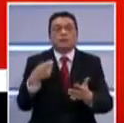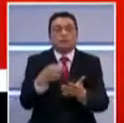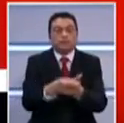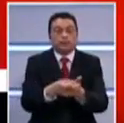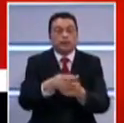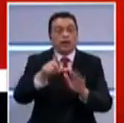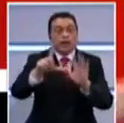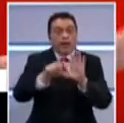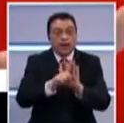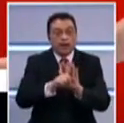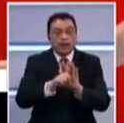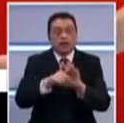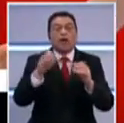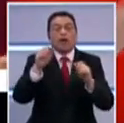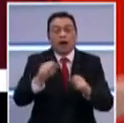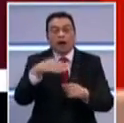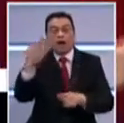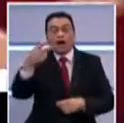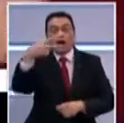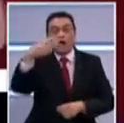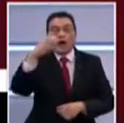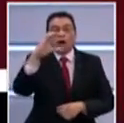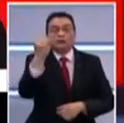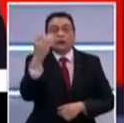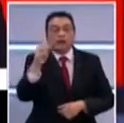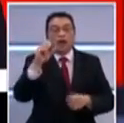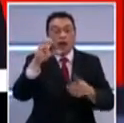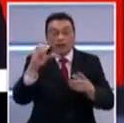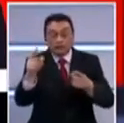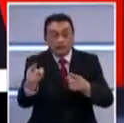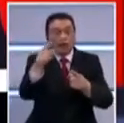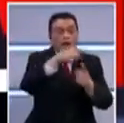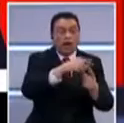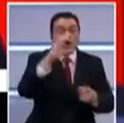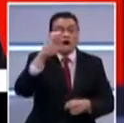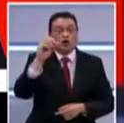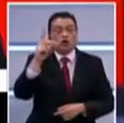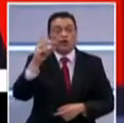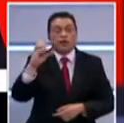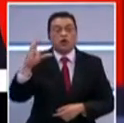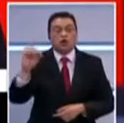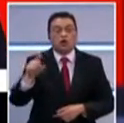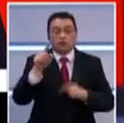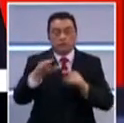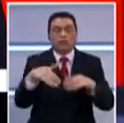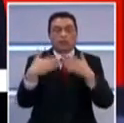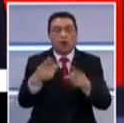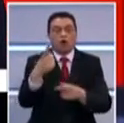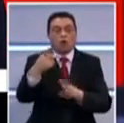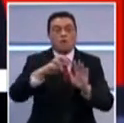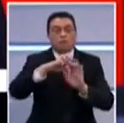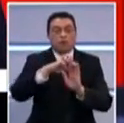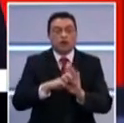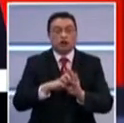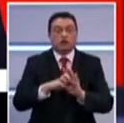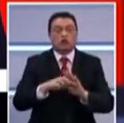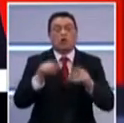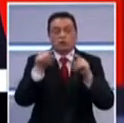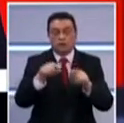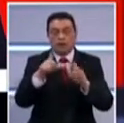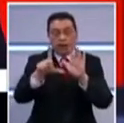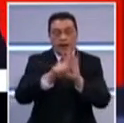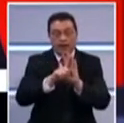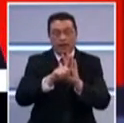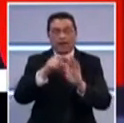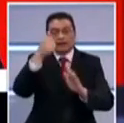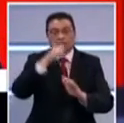reservada del cobre hacienda y de hacienda codelco lo que estamos haciendo es presentar un proyecto una modificación de la ley reservada del